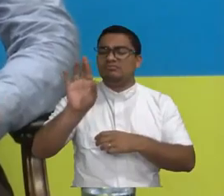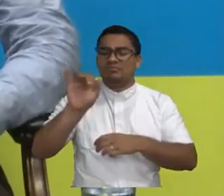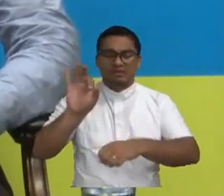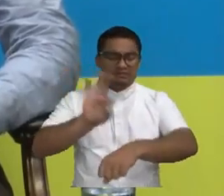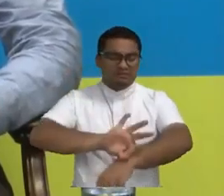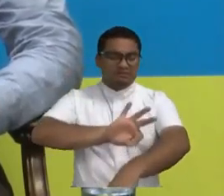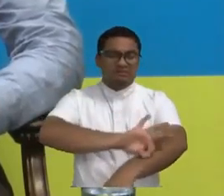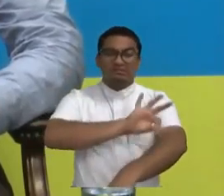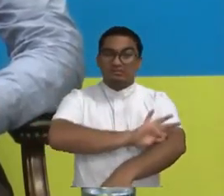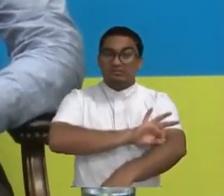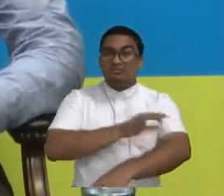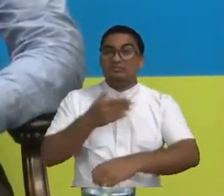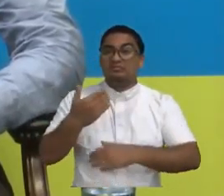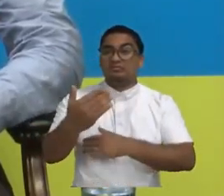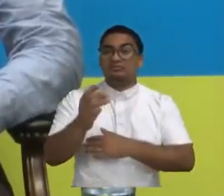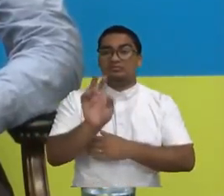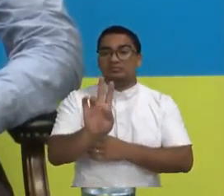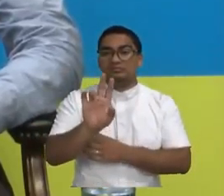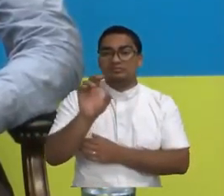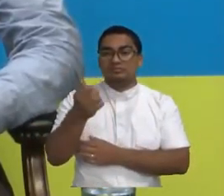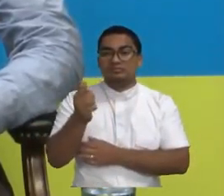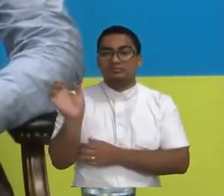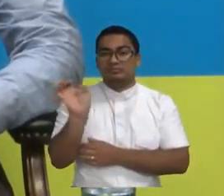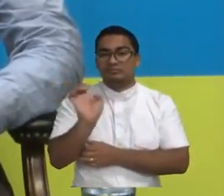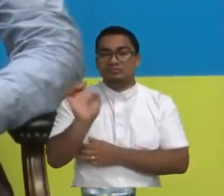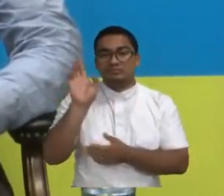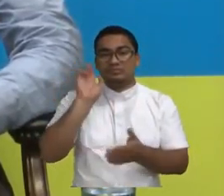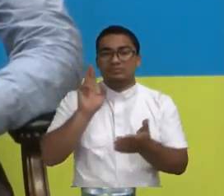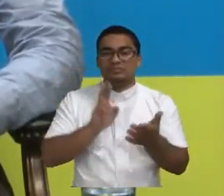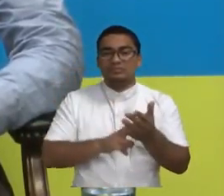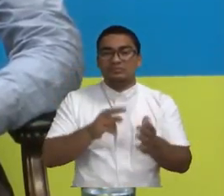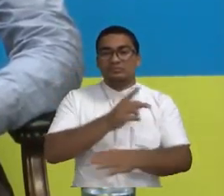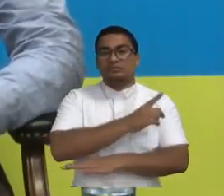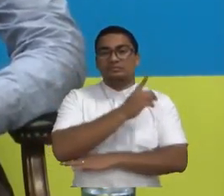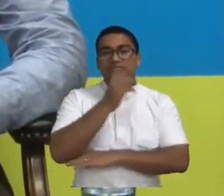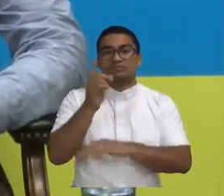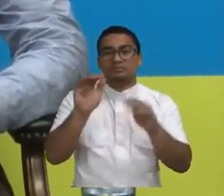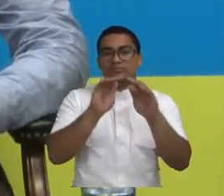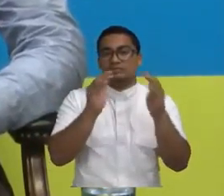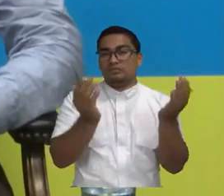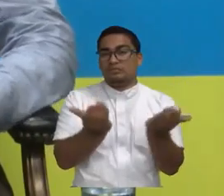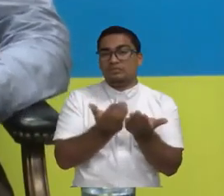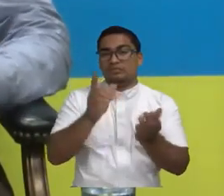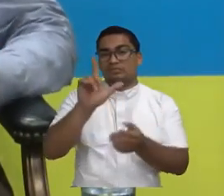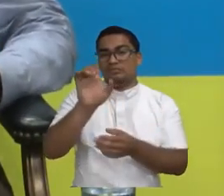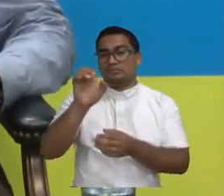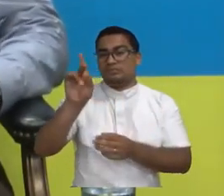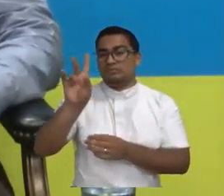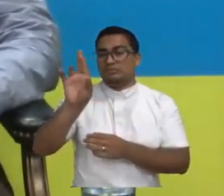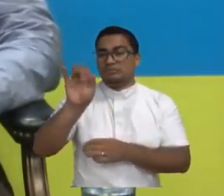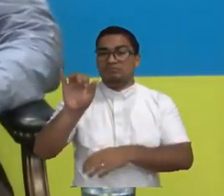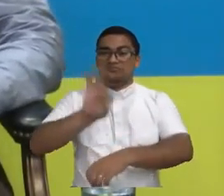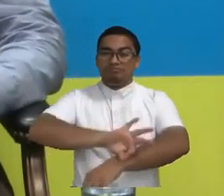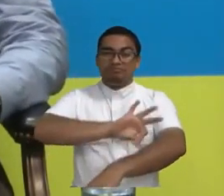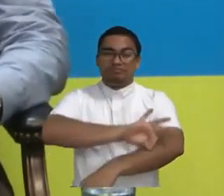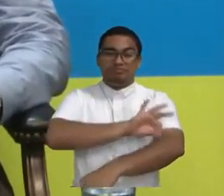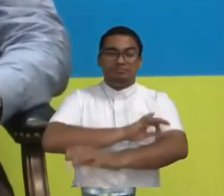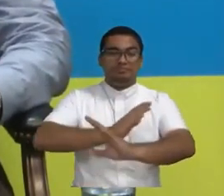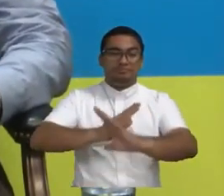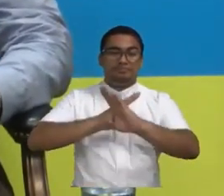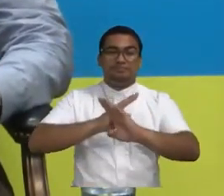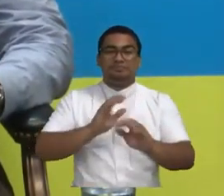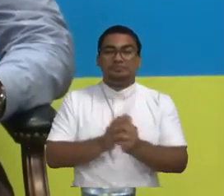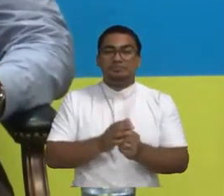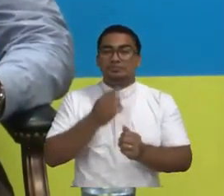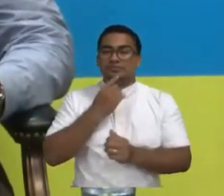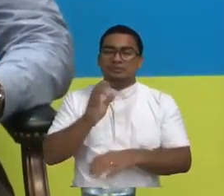propósito de que este 26 de enero se conmemora el Día Mundial de la Lepra. Para hablar de este tema hemos invitado al